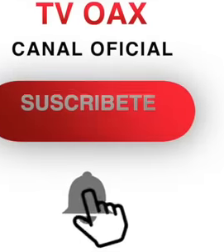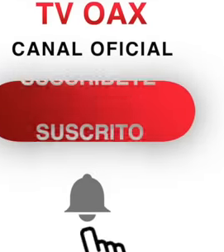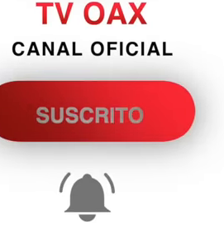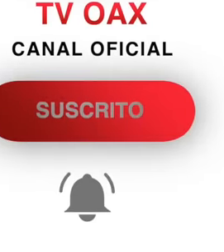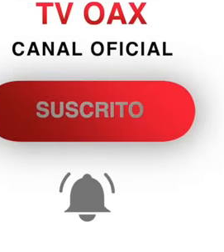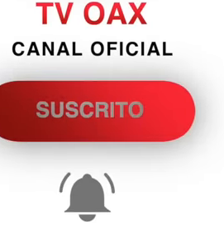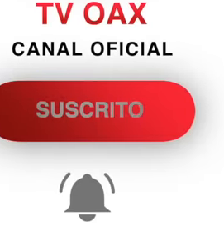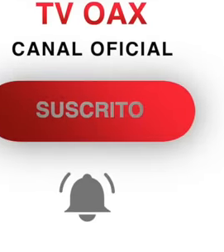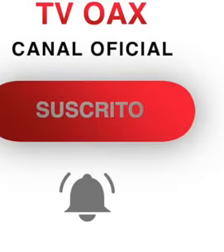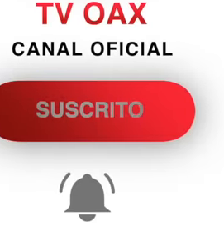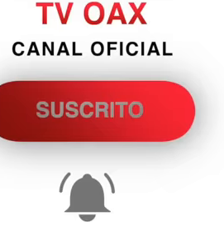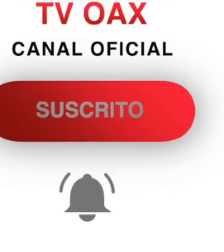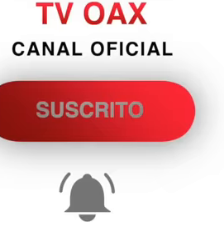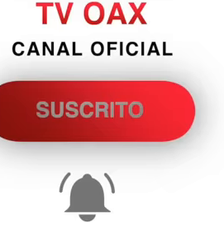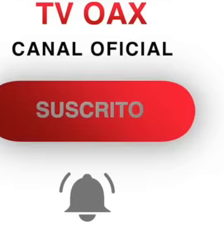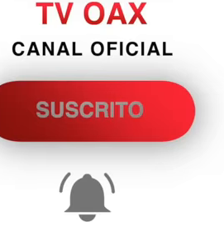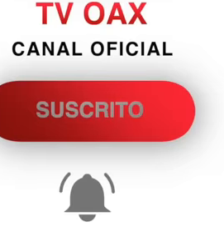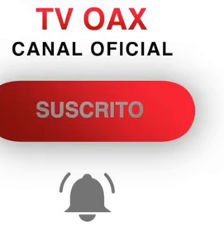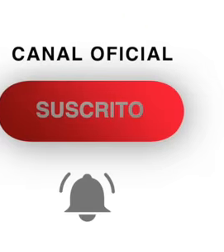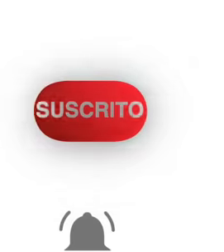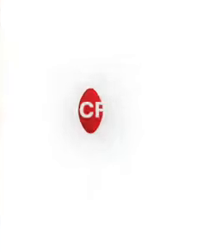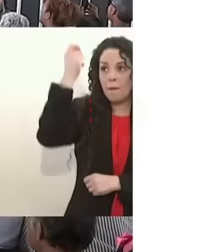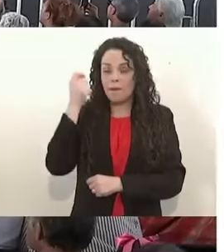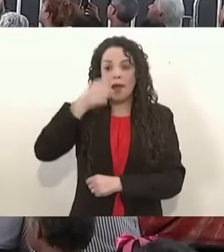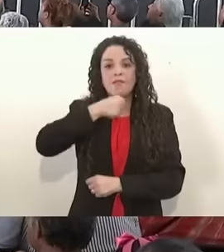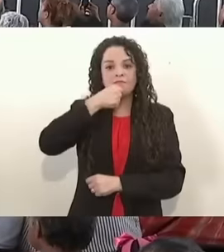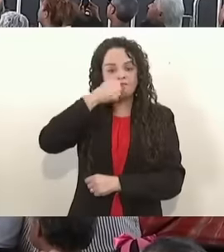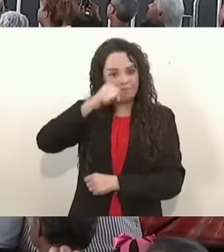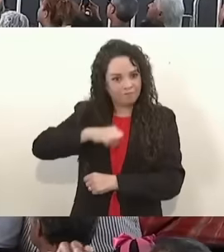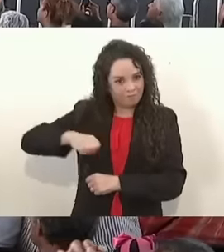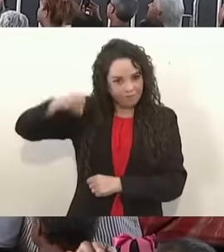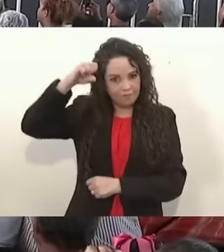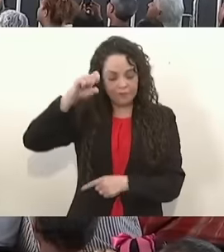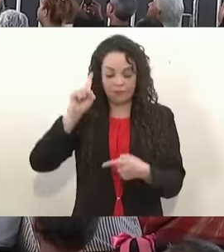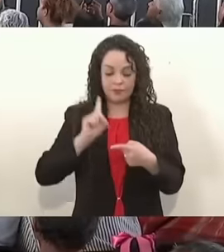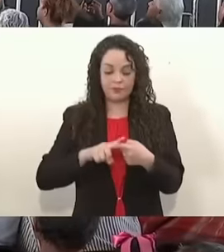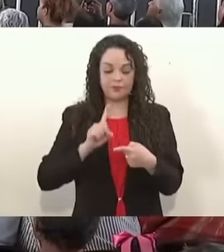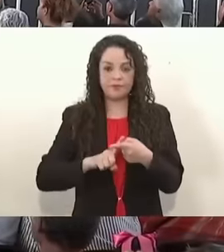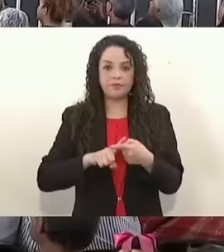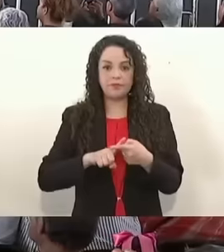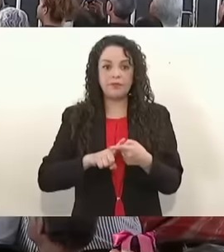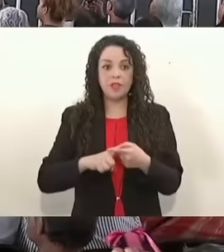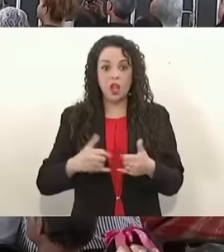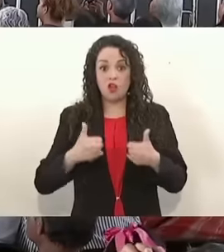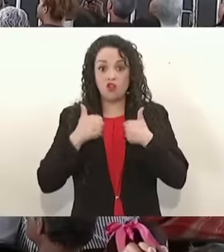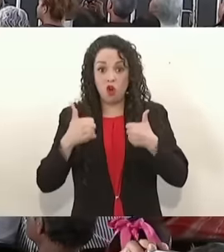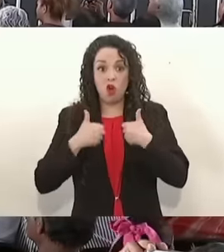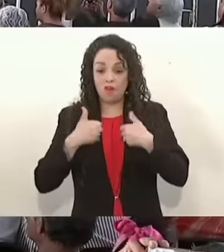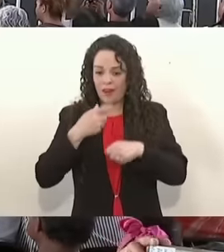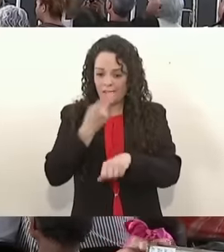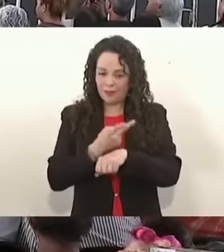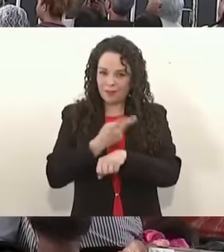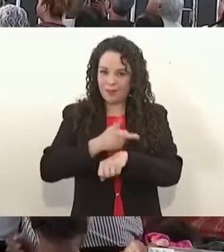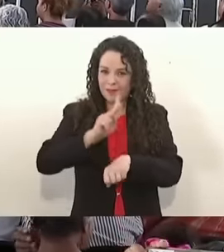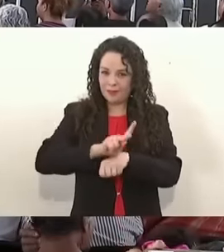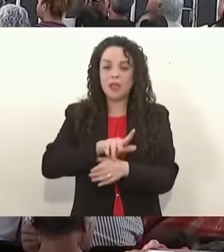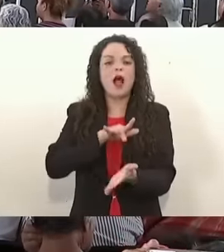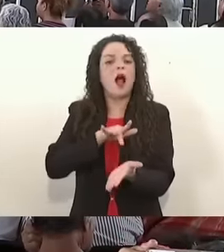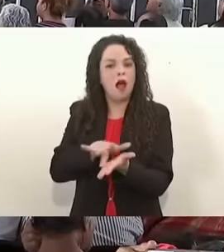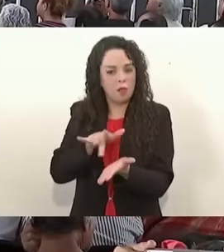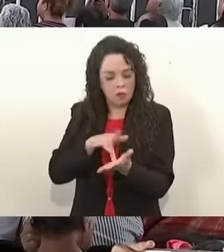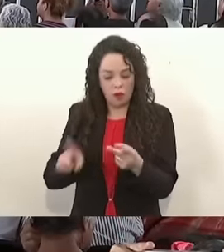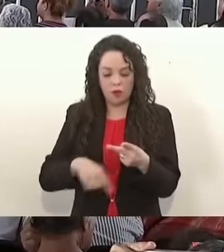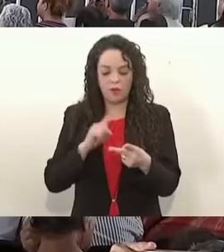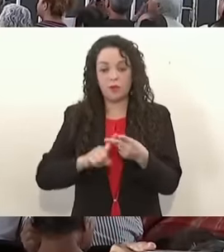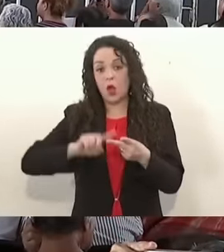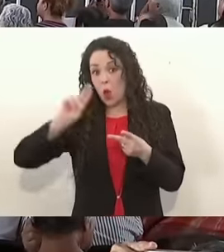la pensión adulto mayor, el apoyo a jóvenes de preparatoria, las